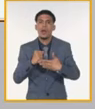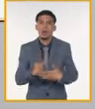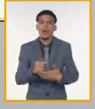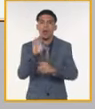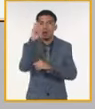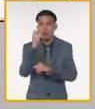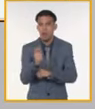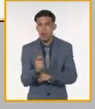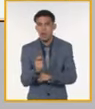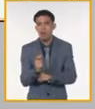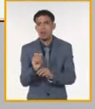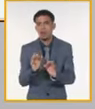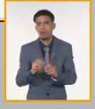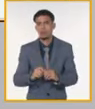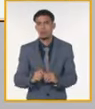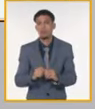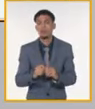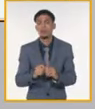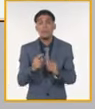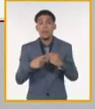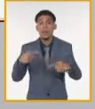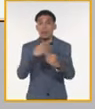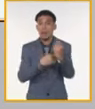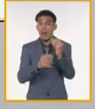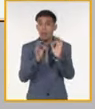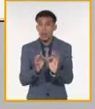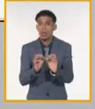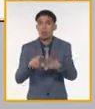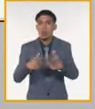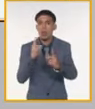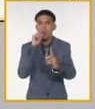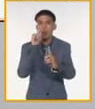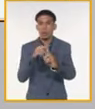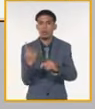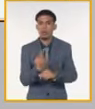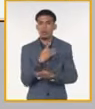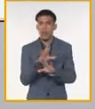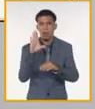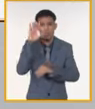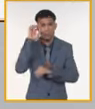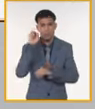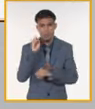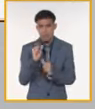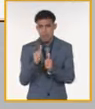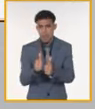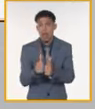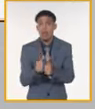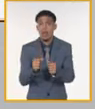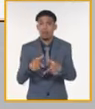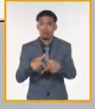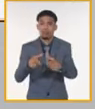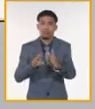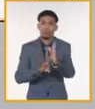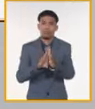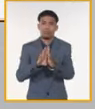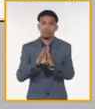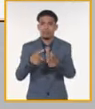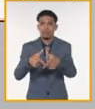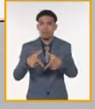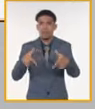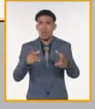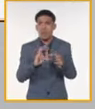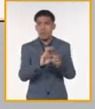utilidad y si se realmente han cumplido esos objetivos entendemos que ya con este crecimiento que han tenido los actores